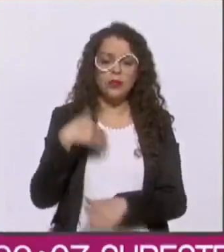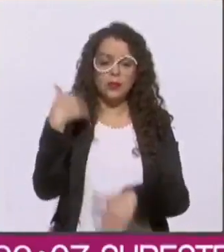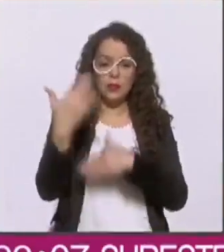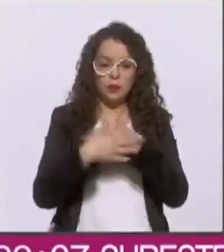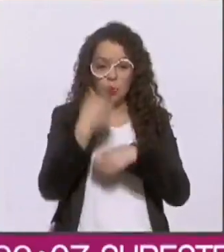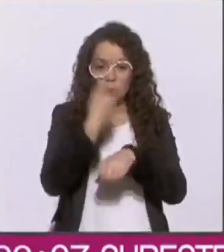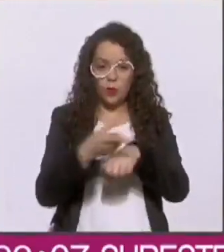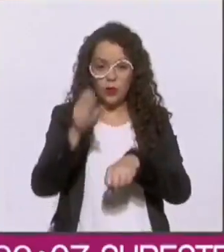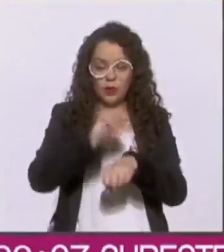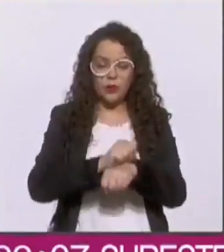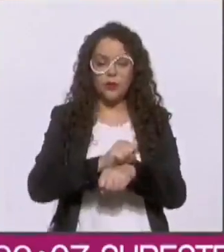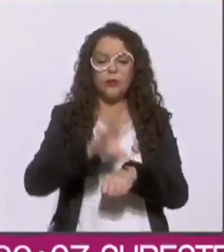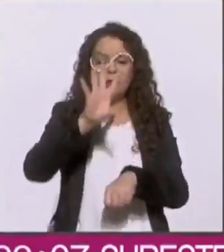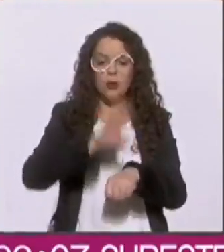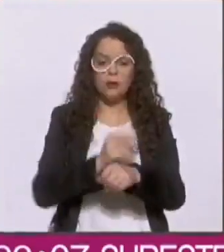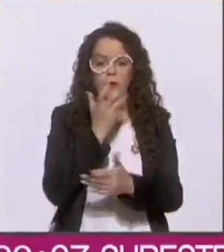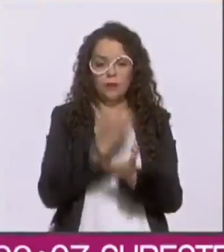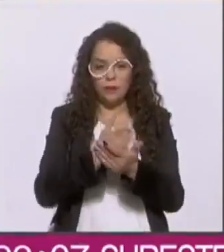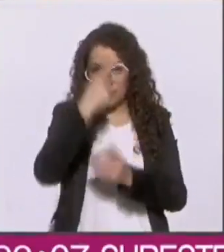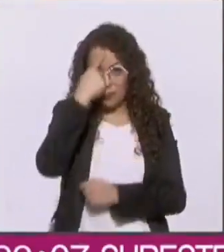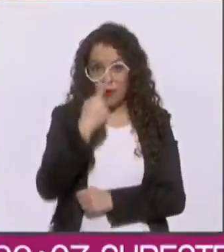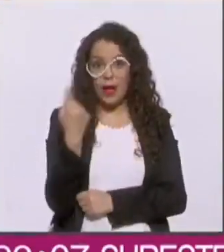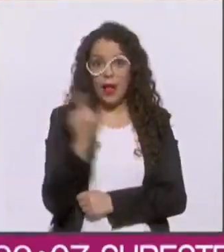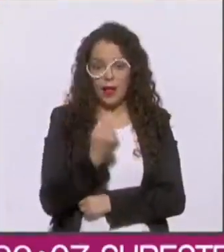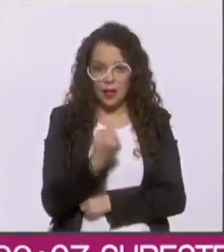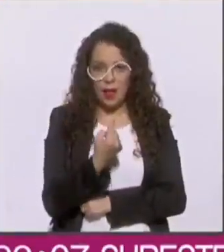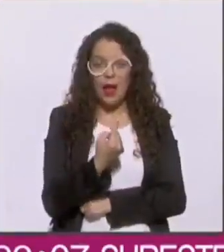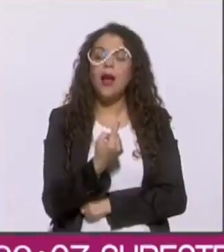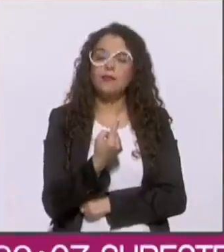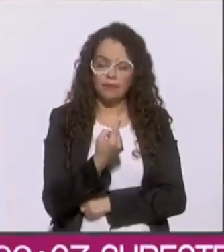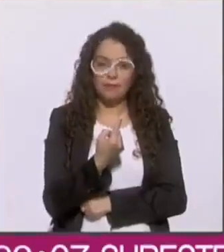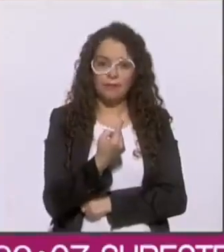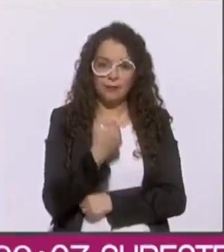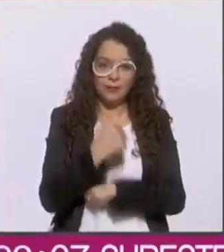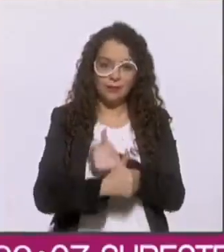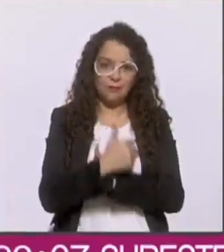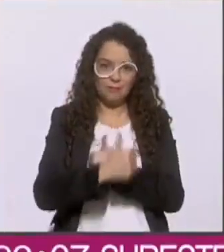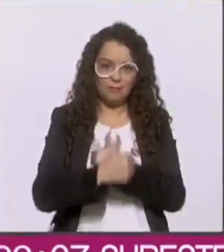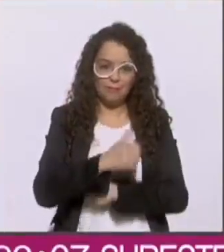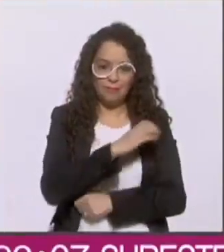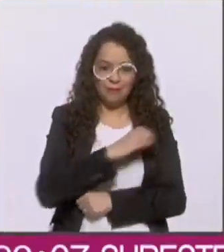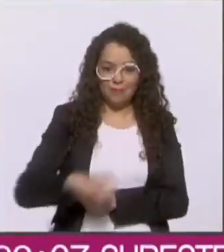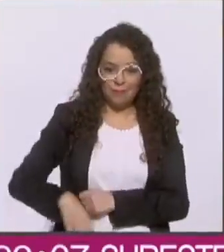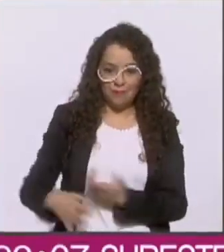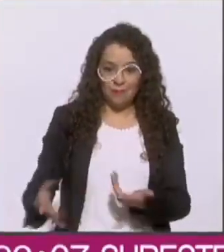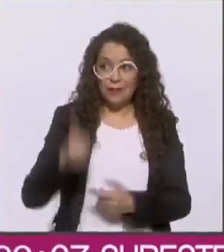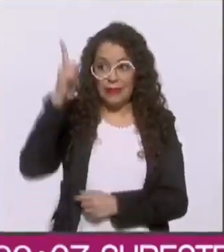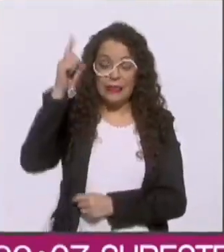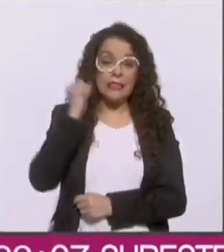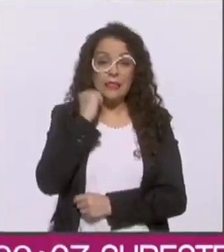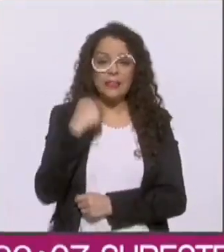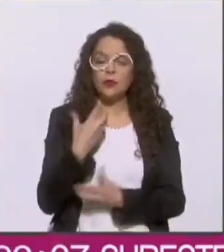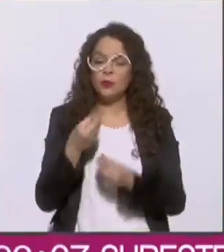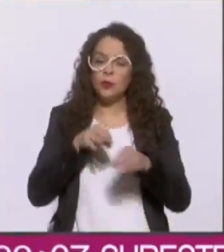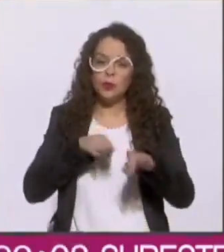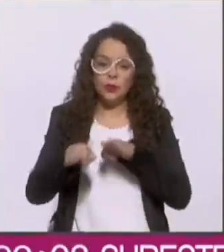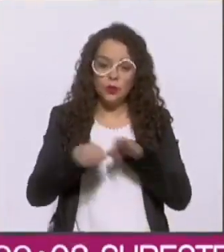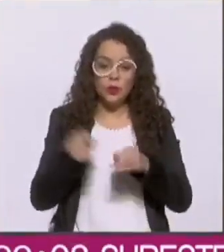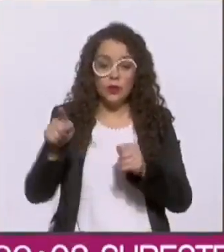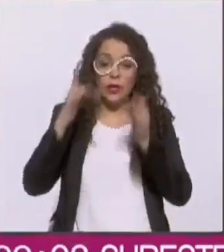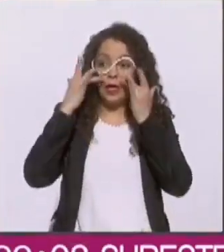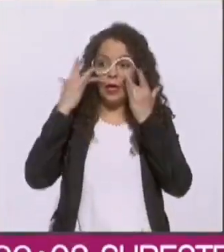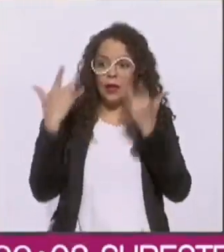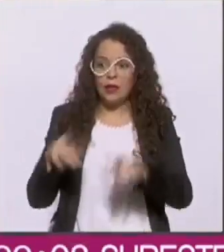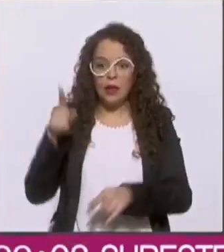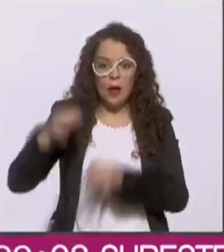próxima semana para dedicarse a la campaña. Que tengo mucho chamba todavía en el Senado, procesar nombramientos, renuncia al ministro